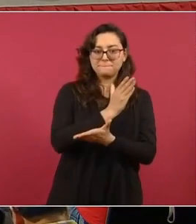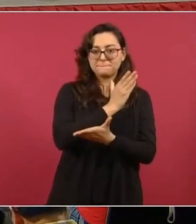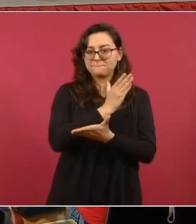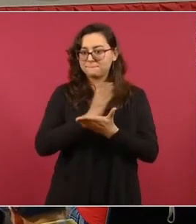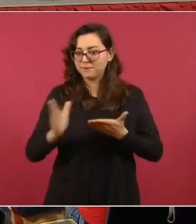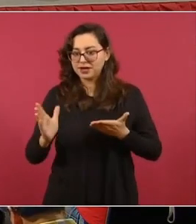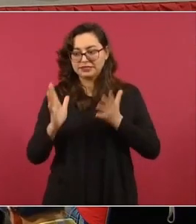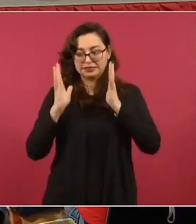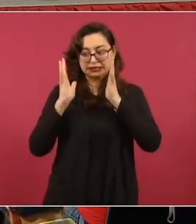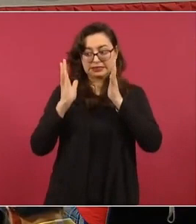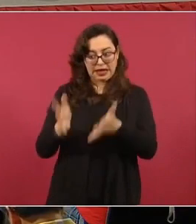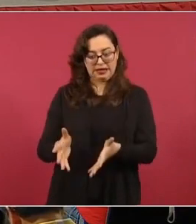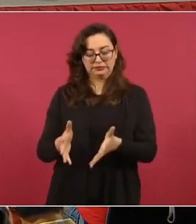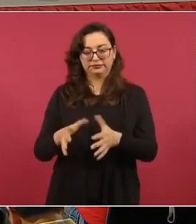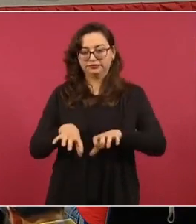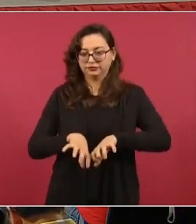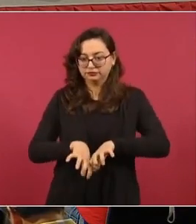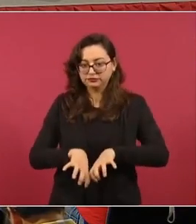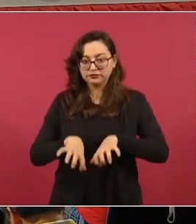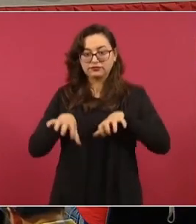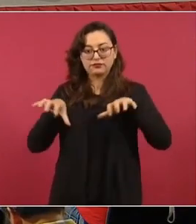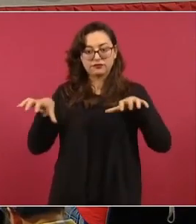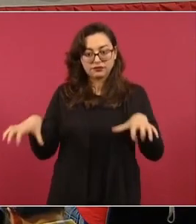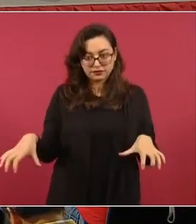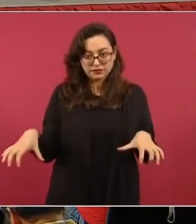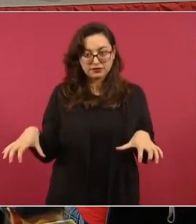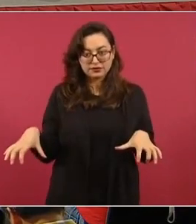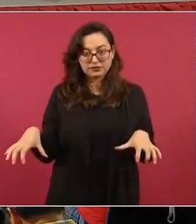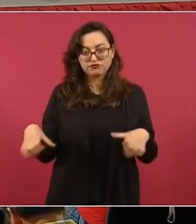Esta frontera y